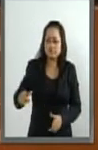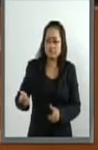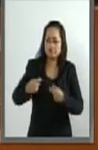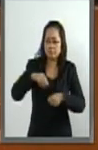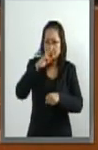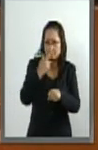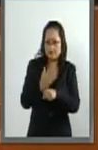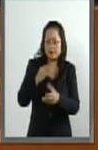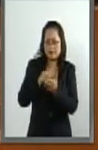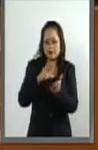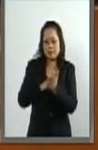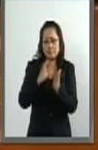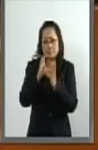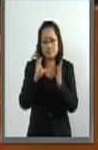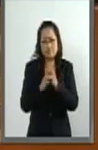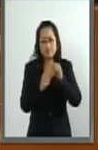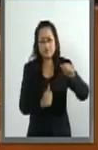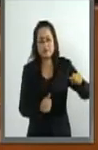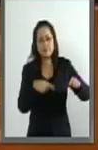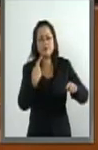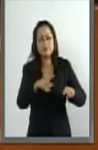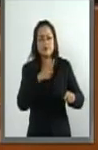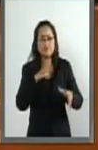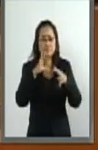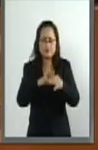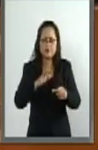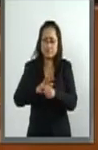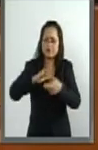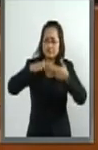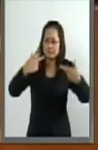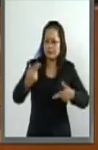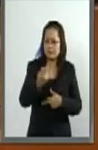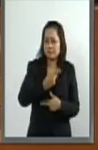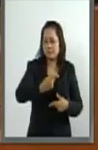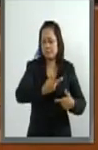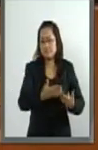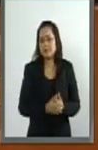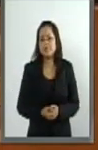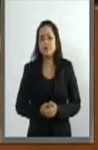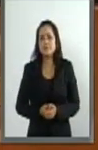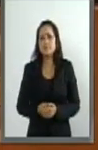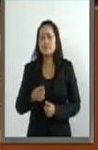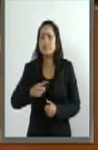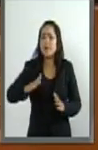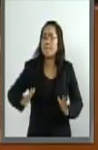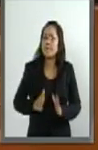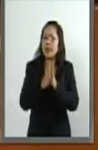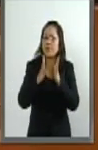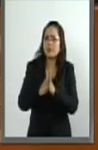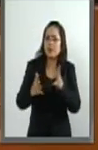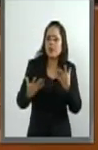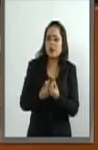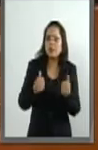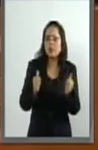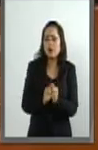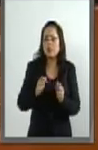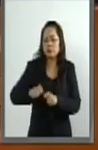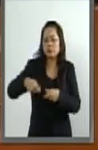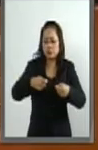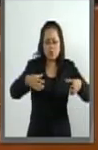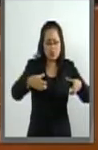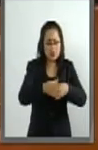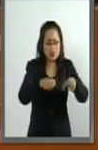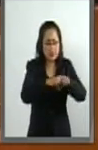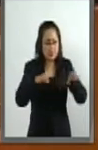atribuciones constitucionales y de la diplomacia parlamentaria, ha participado mediante una delegación plural